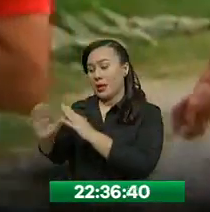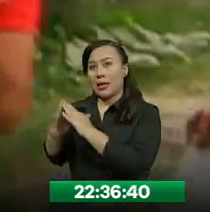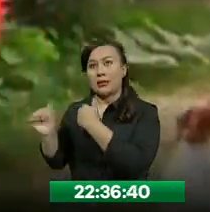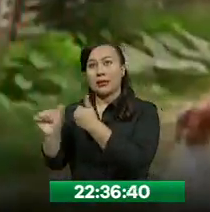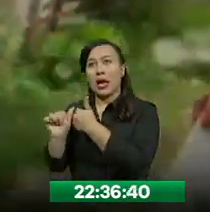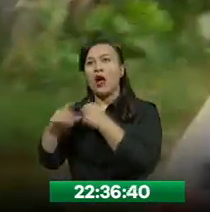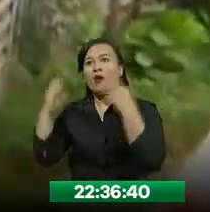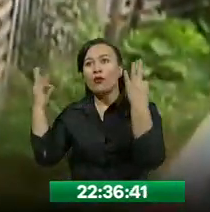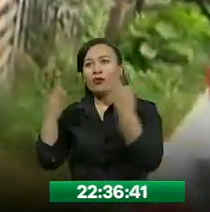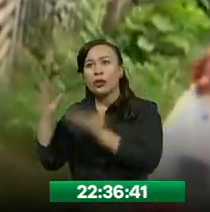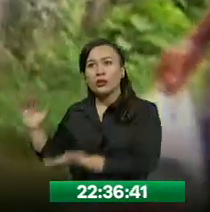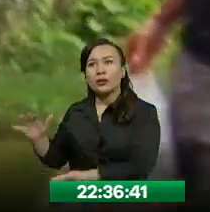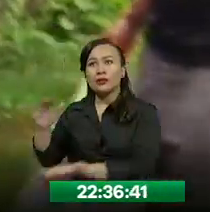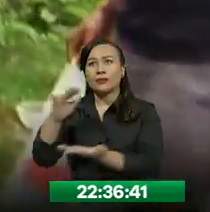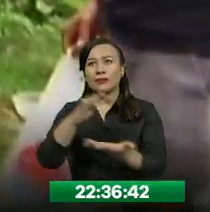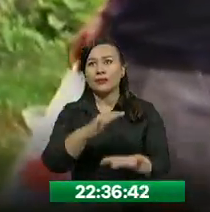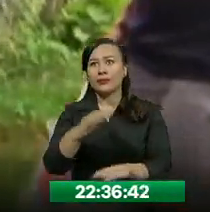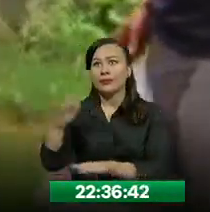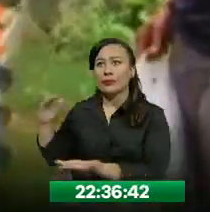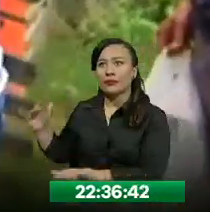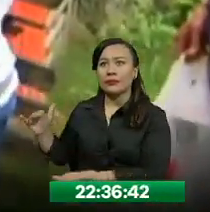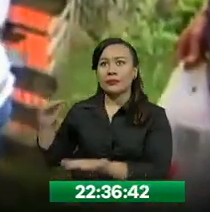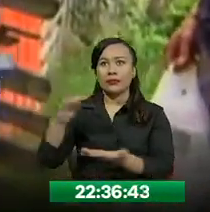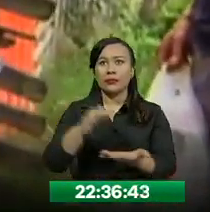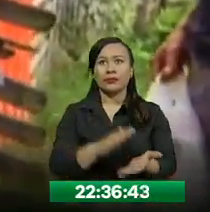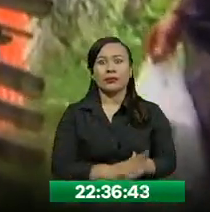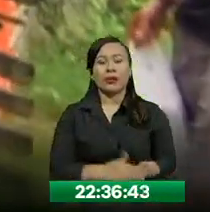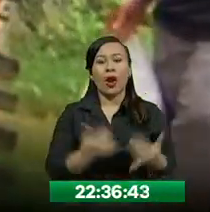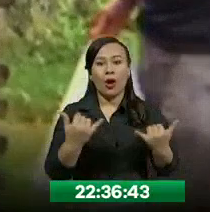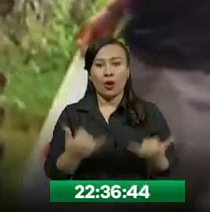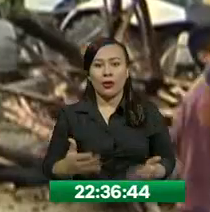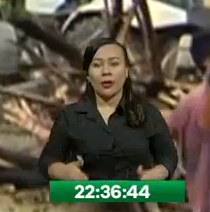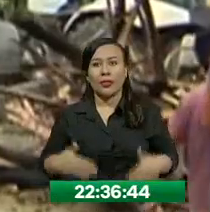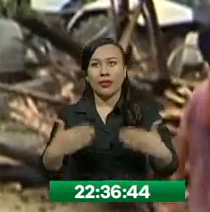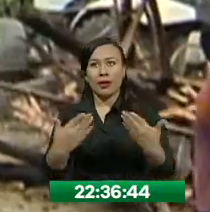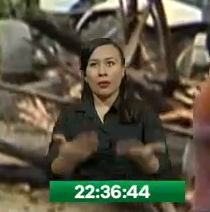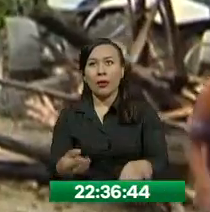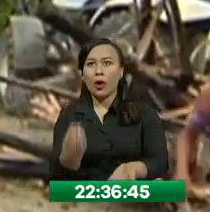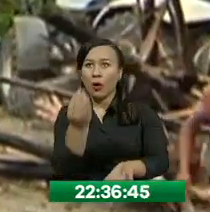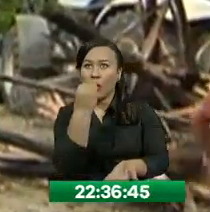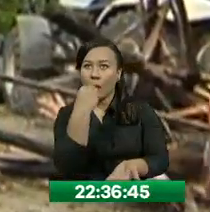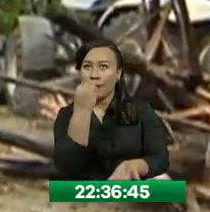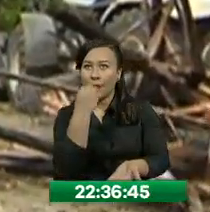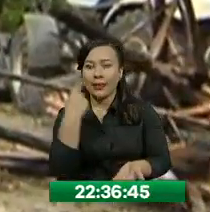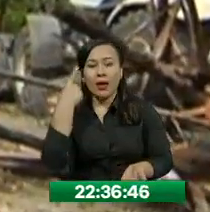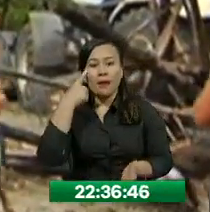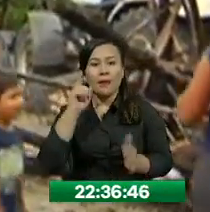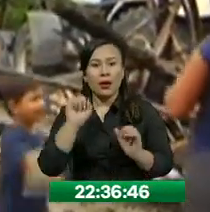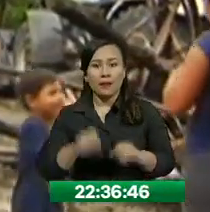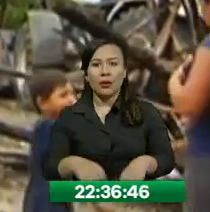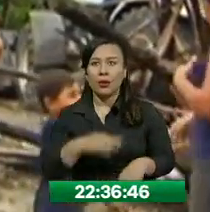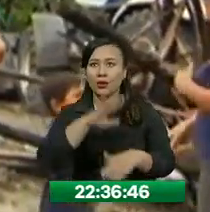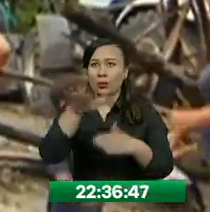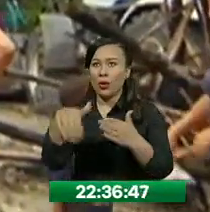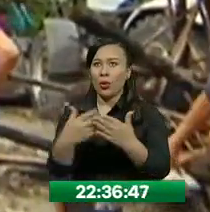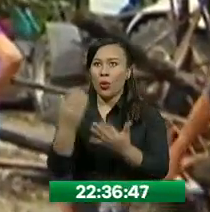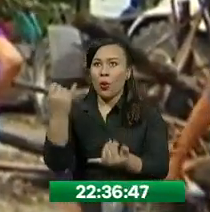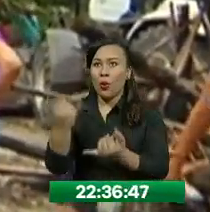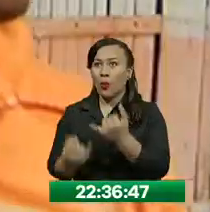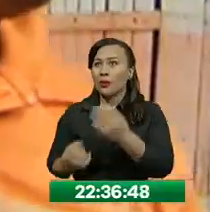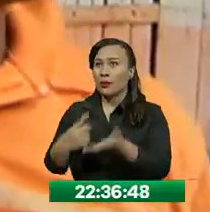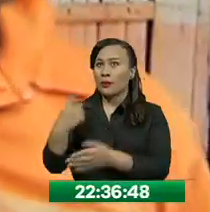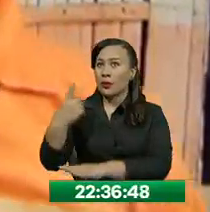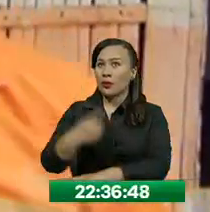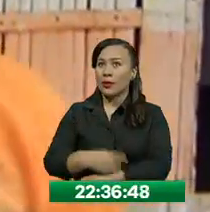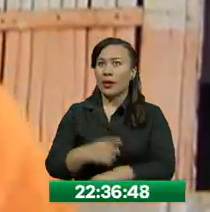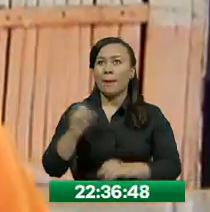de fundaciones también llevaron su ayuda. Hoy día trajimos víveres, comida para que se alimente por lo menos estos últimos días, fin de semana.